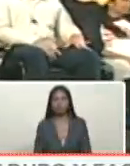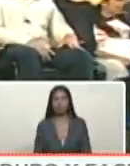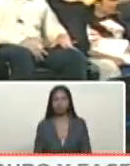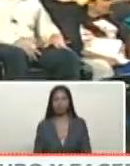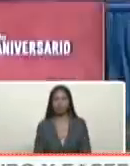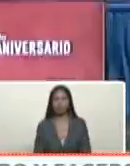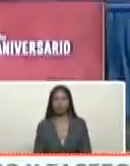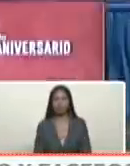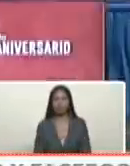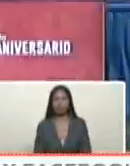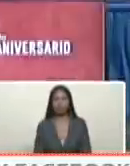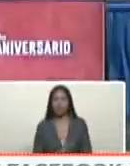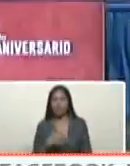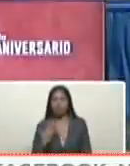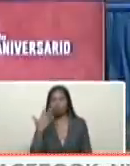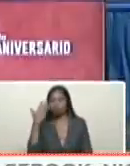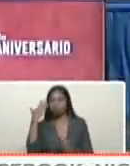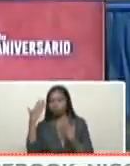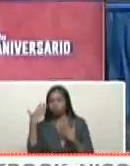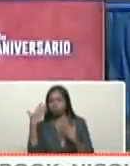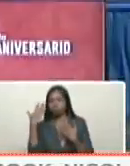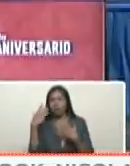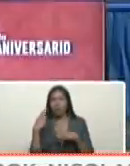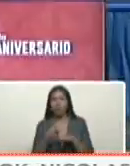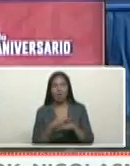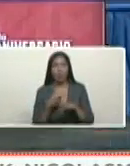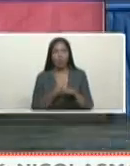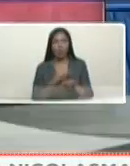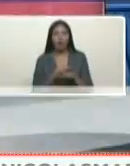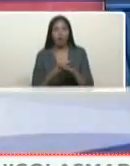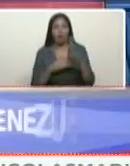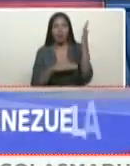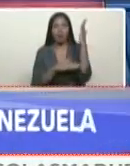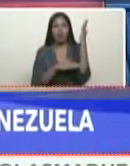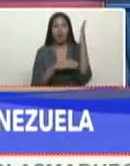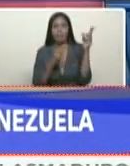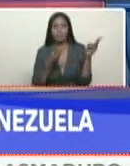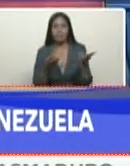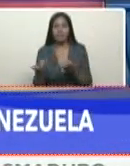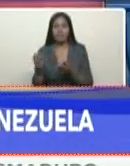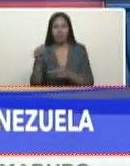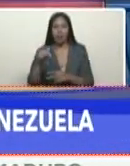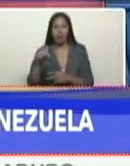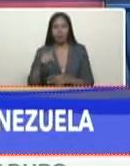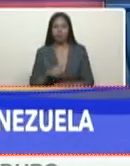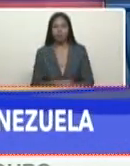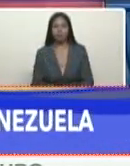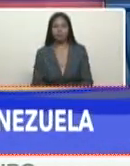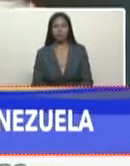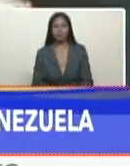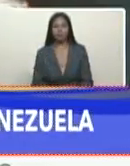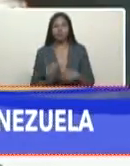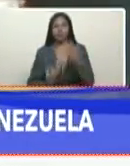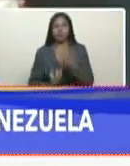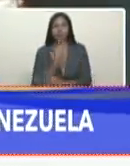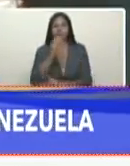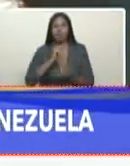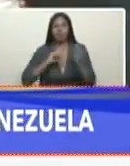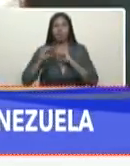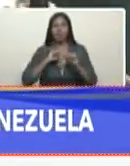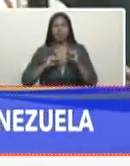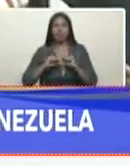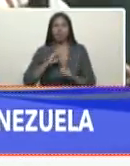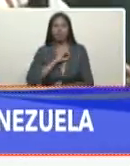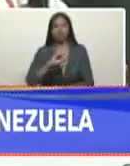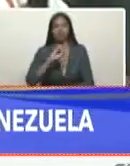Quiero saludar a la gobernadora del estado Lara que nos visita, fundadora del movimiento